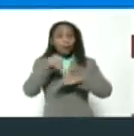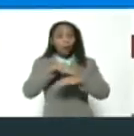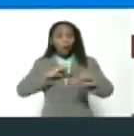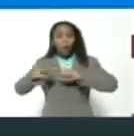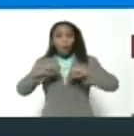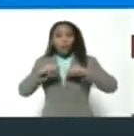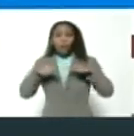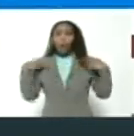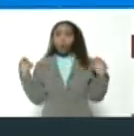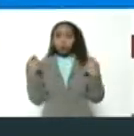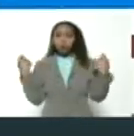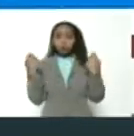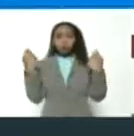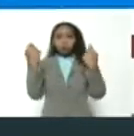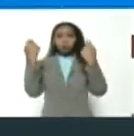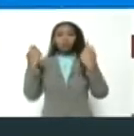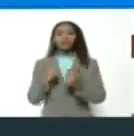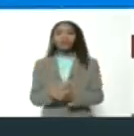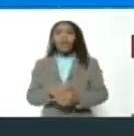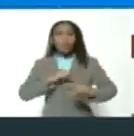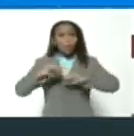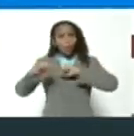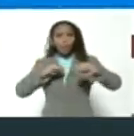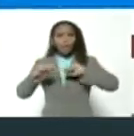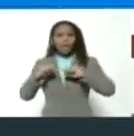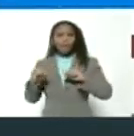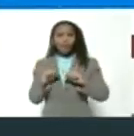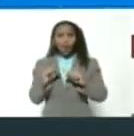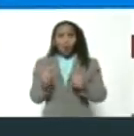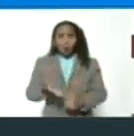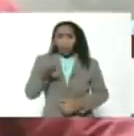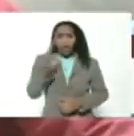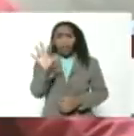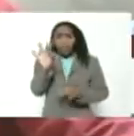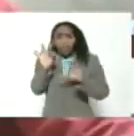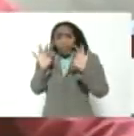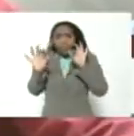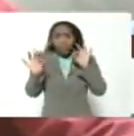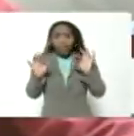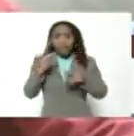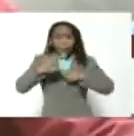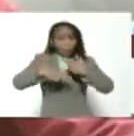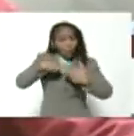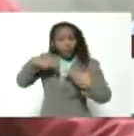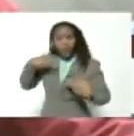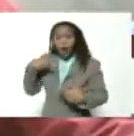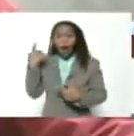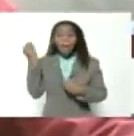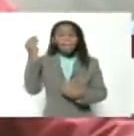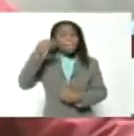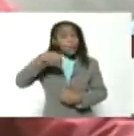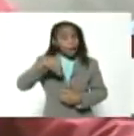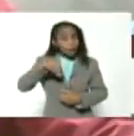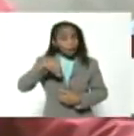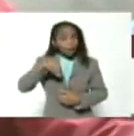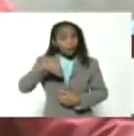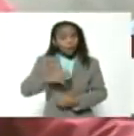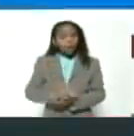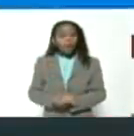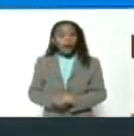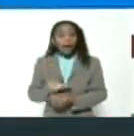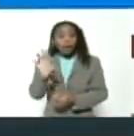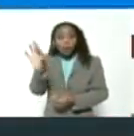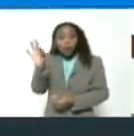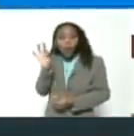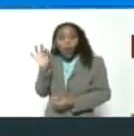movimiento popular, del movimiento clasista, revolucionario, y además había sido